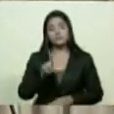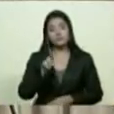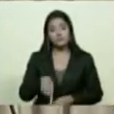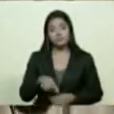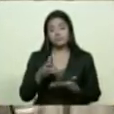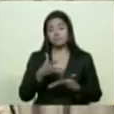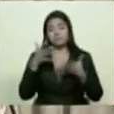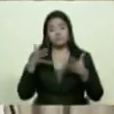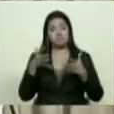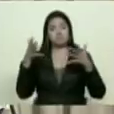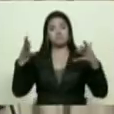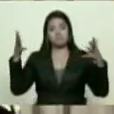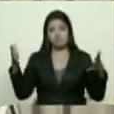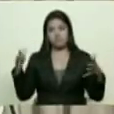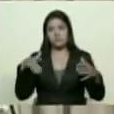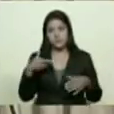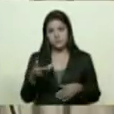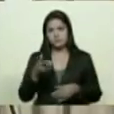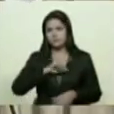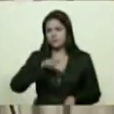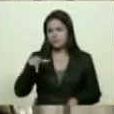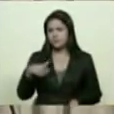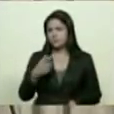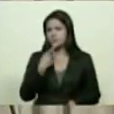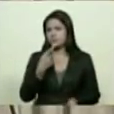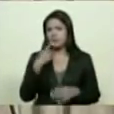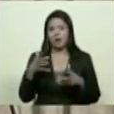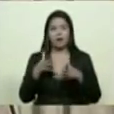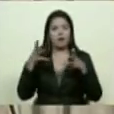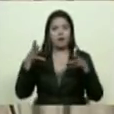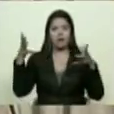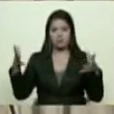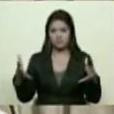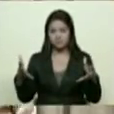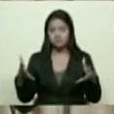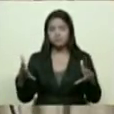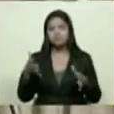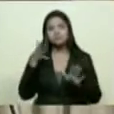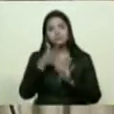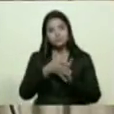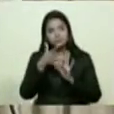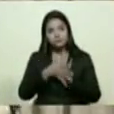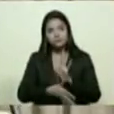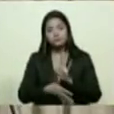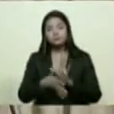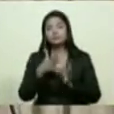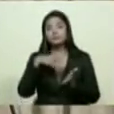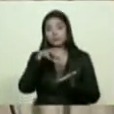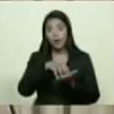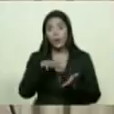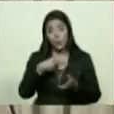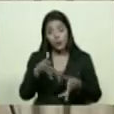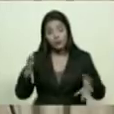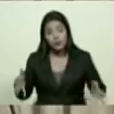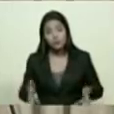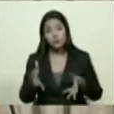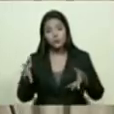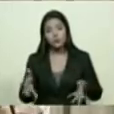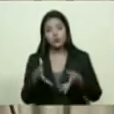de gran escala. Y cuando hablo de la minería de gran escala, hablo de la minería que el Estado puede impulsar para